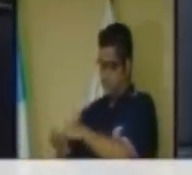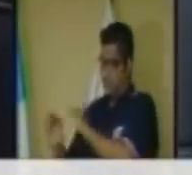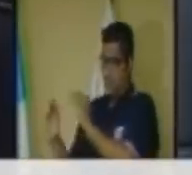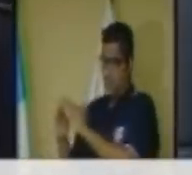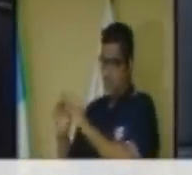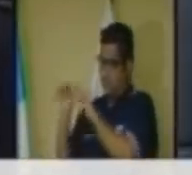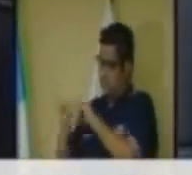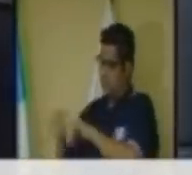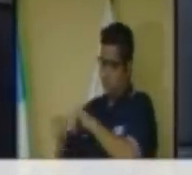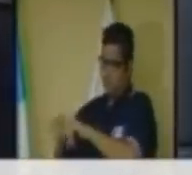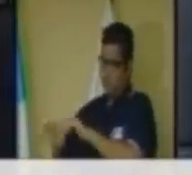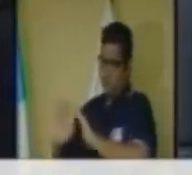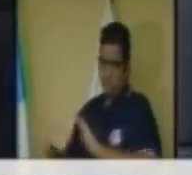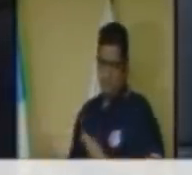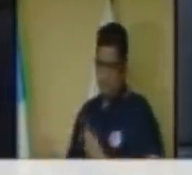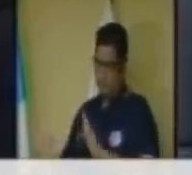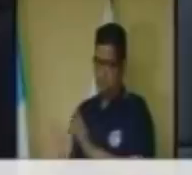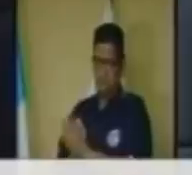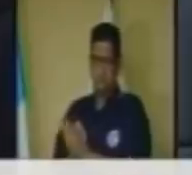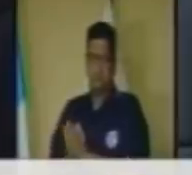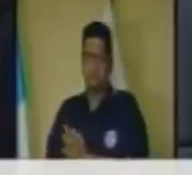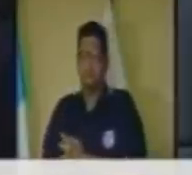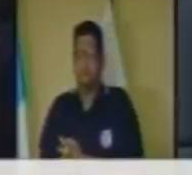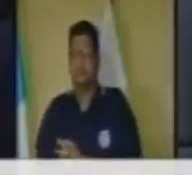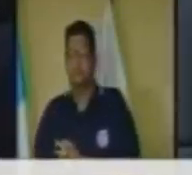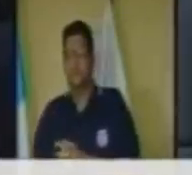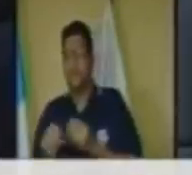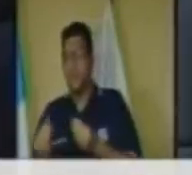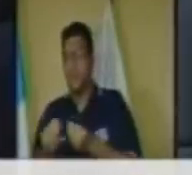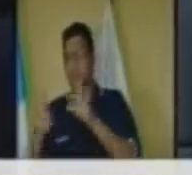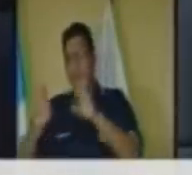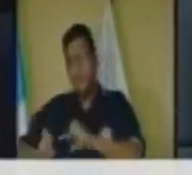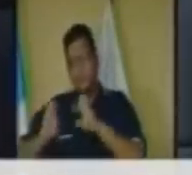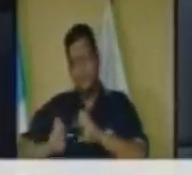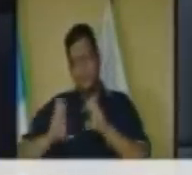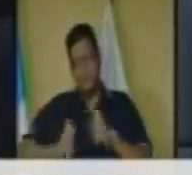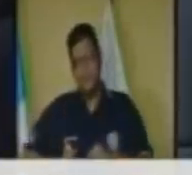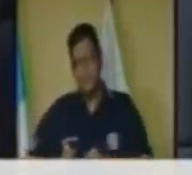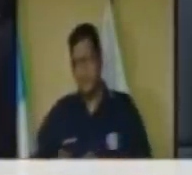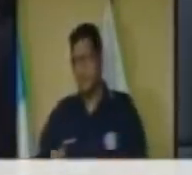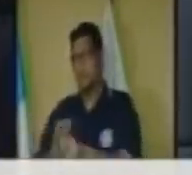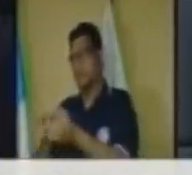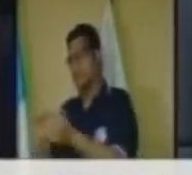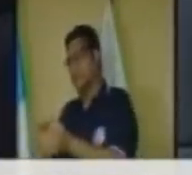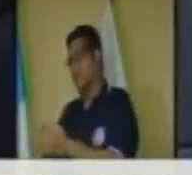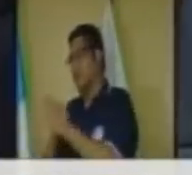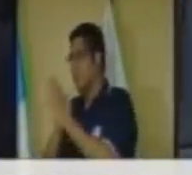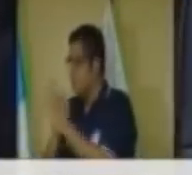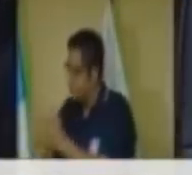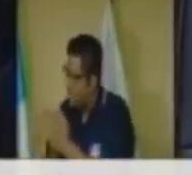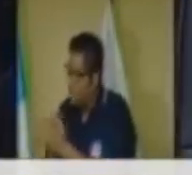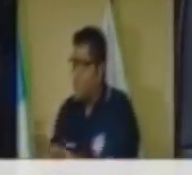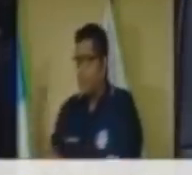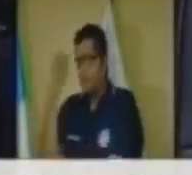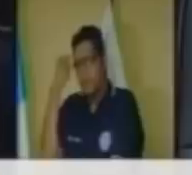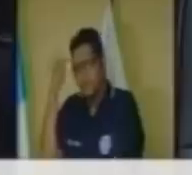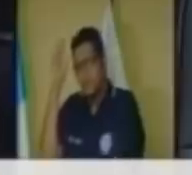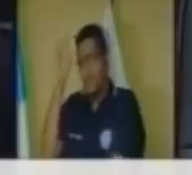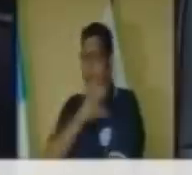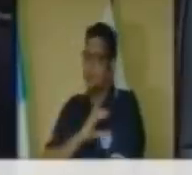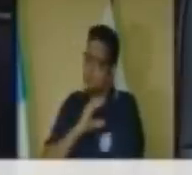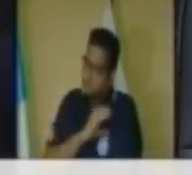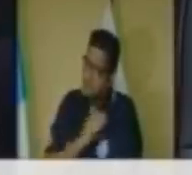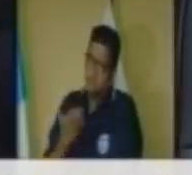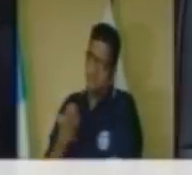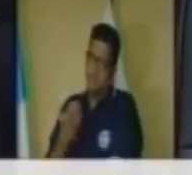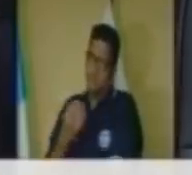gente le explica el porqué de guardar la cuarentena y en beneficio de los que viven